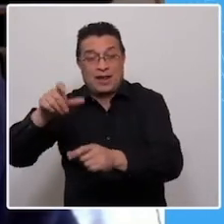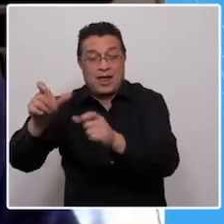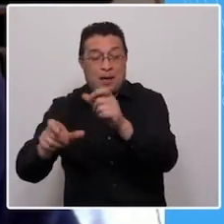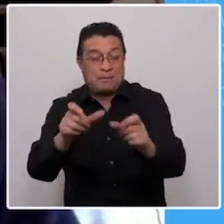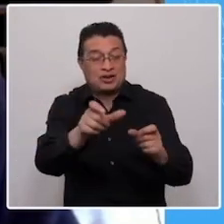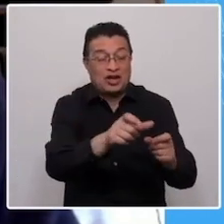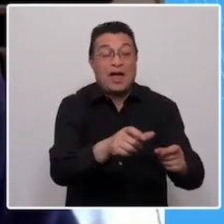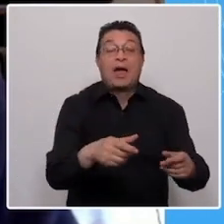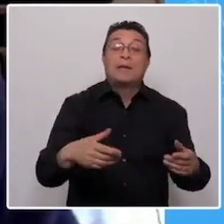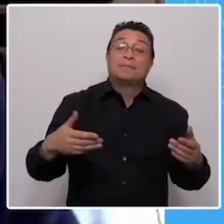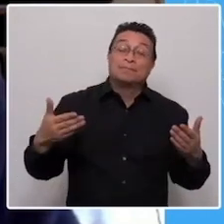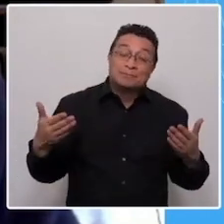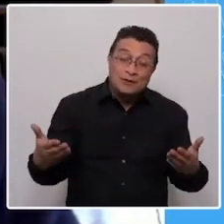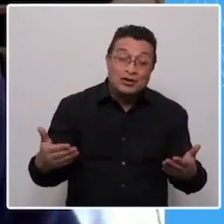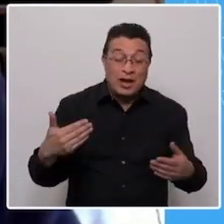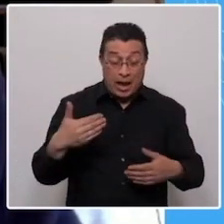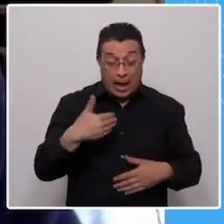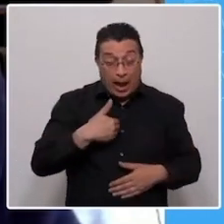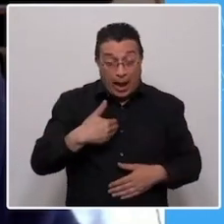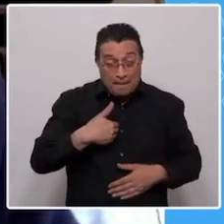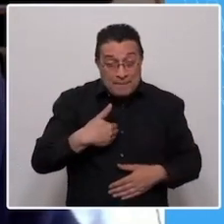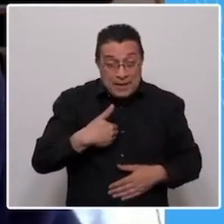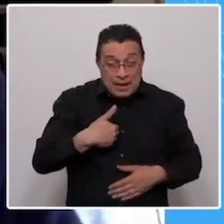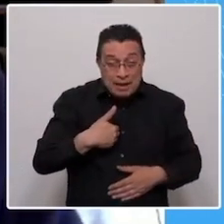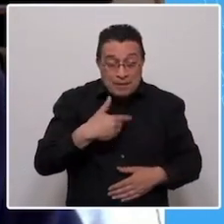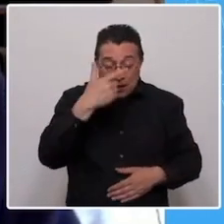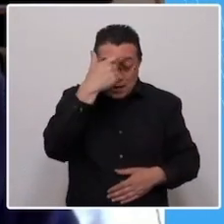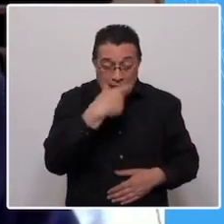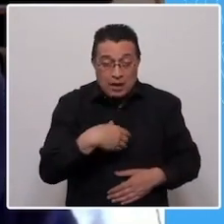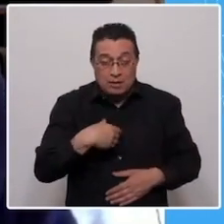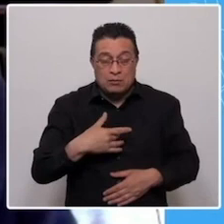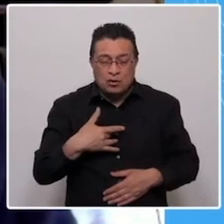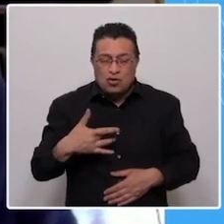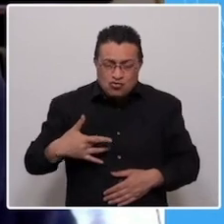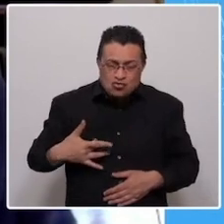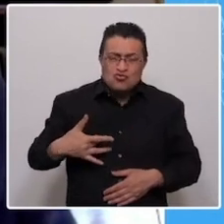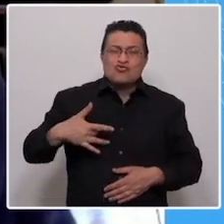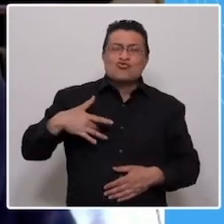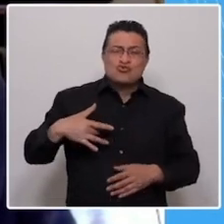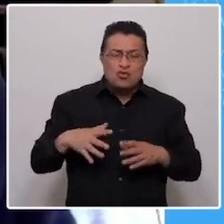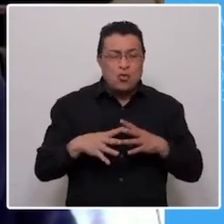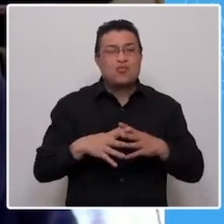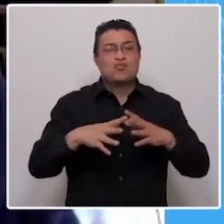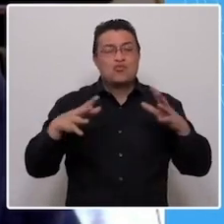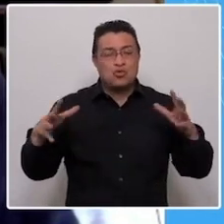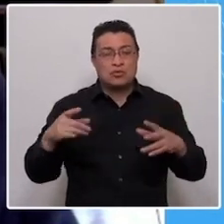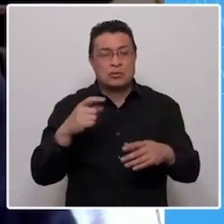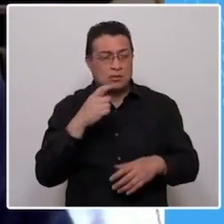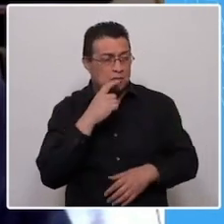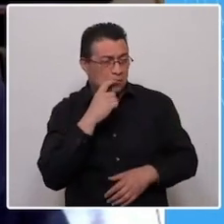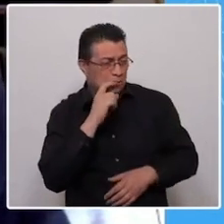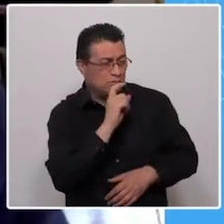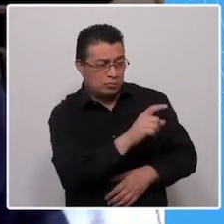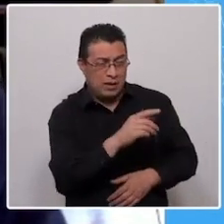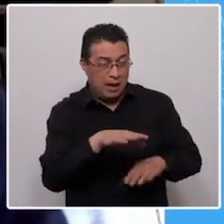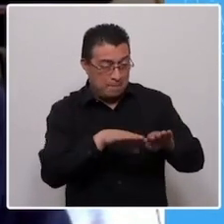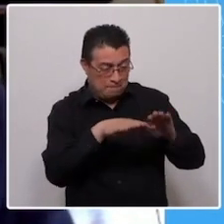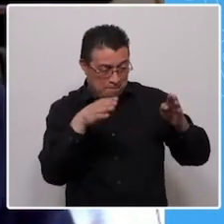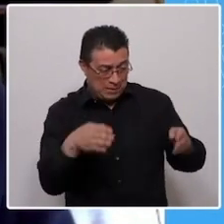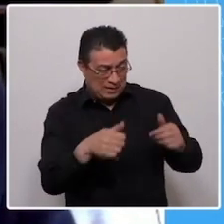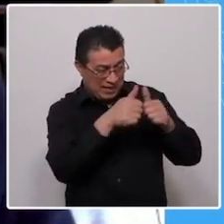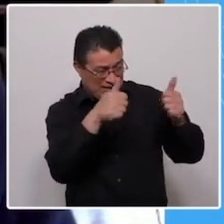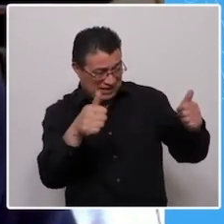Entonces, a mí me hiere profundamente que se le acuse a nuestra mesa